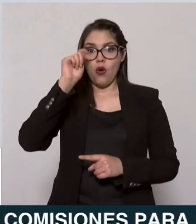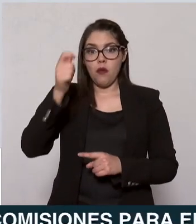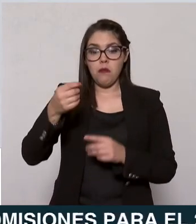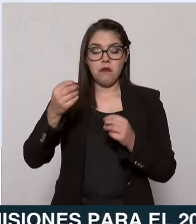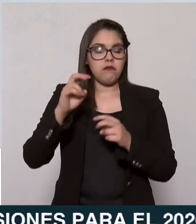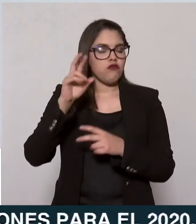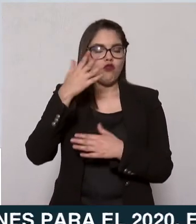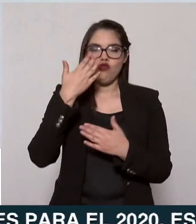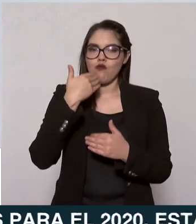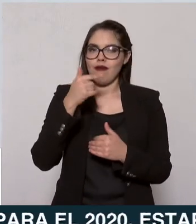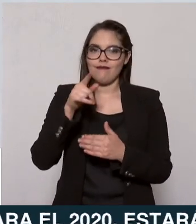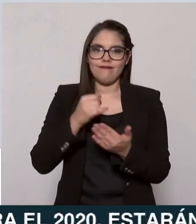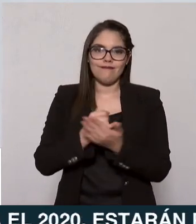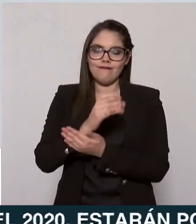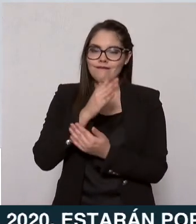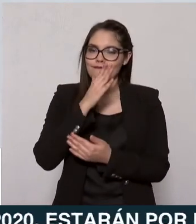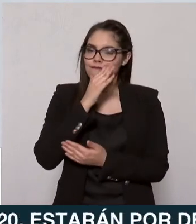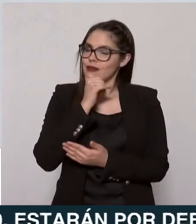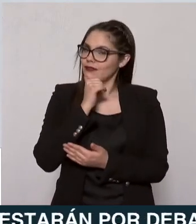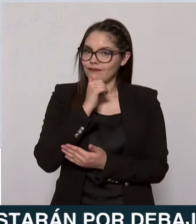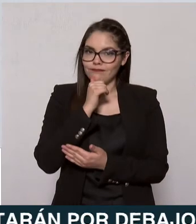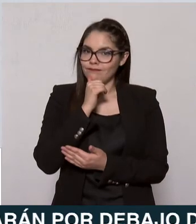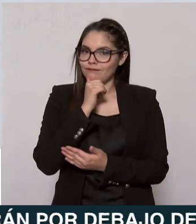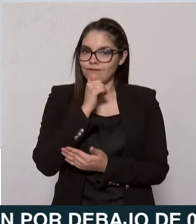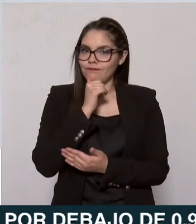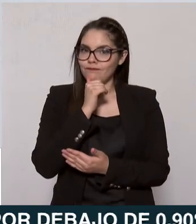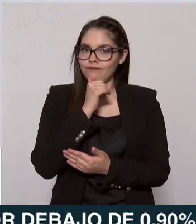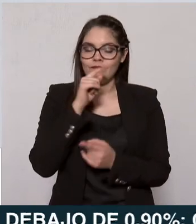fáctico, tendrá injerencia en las